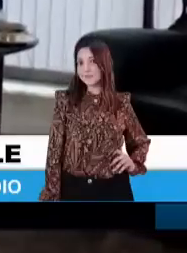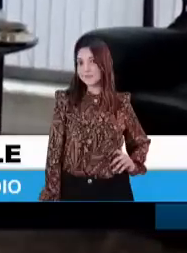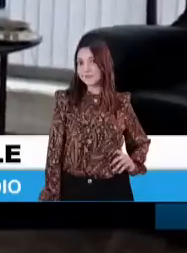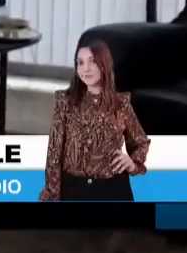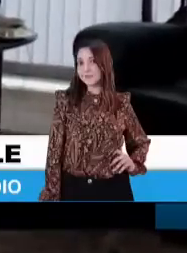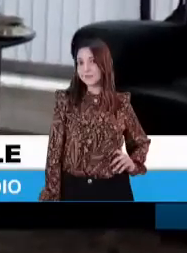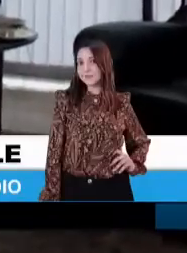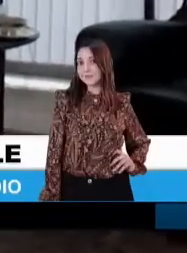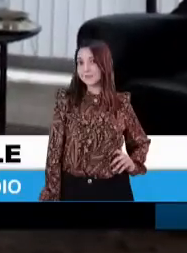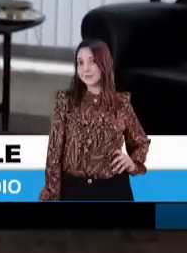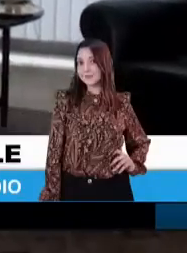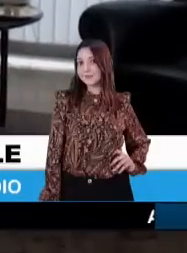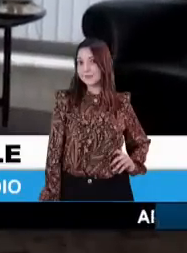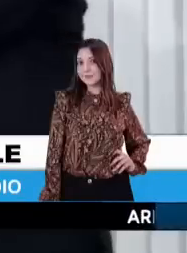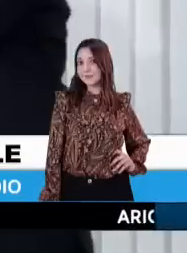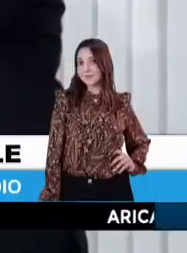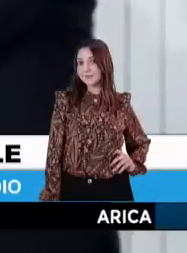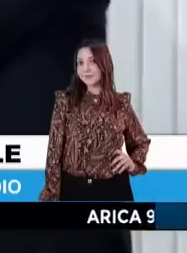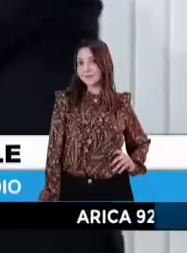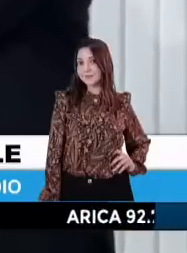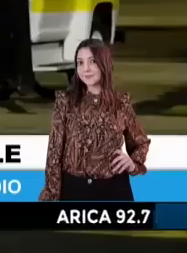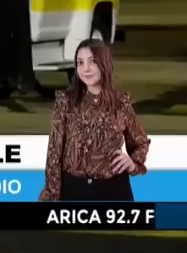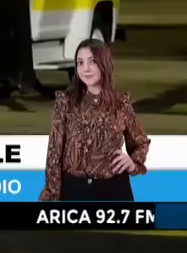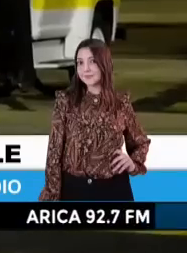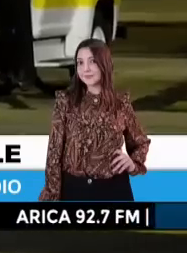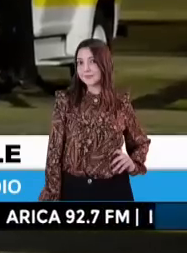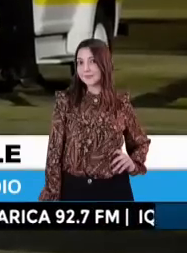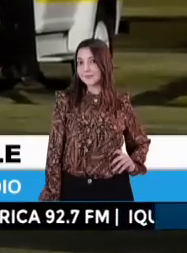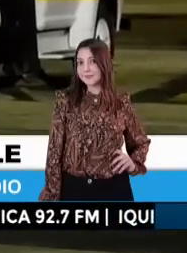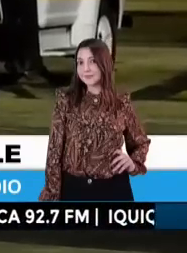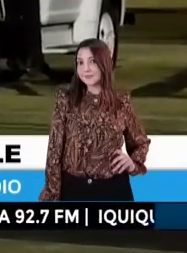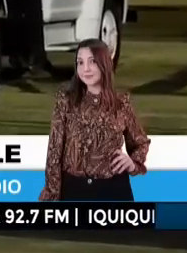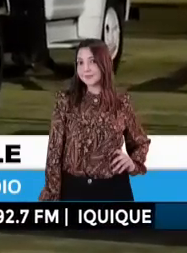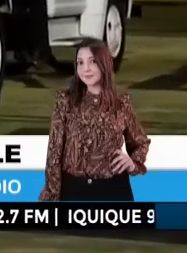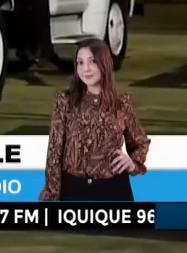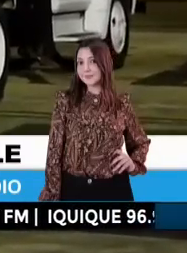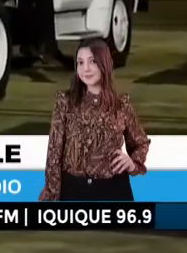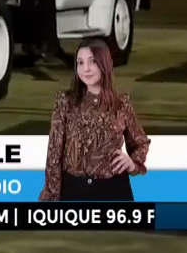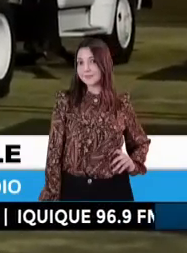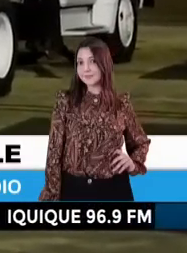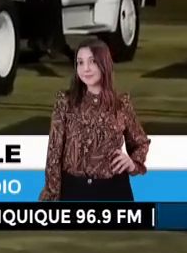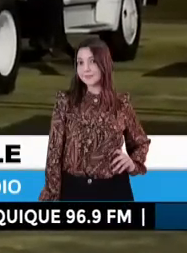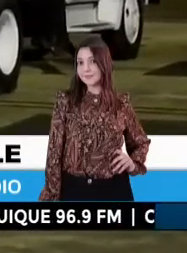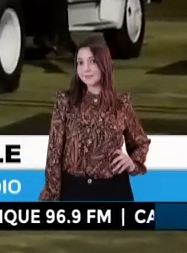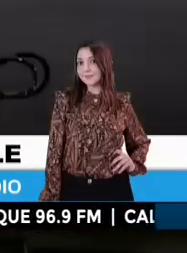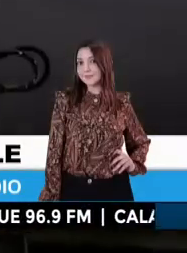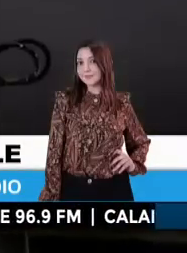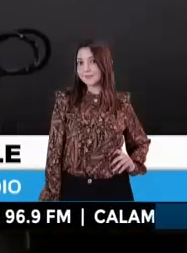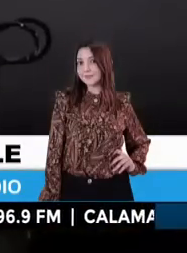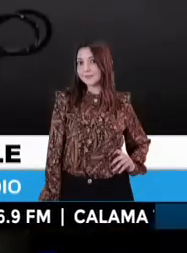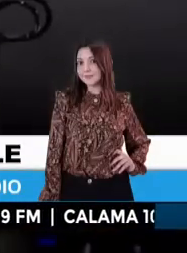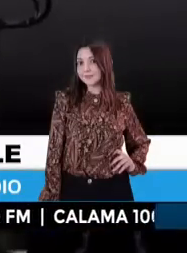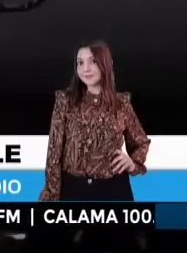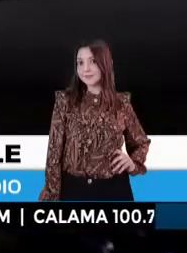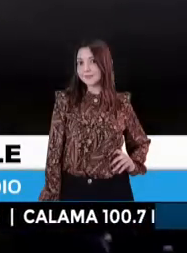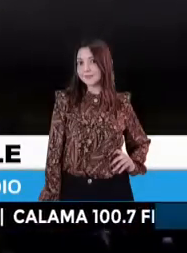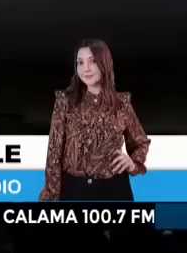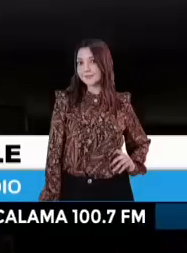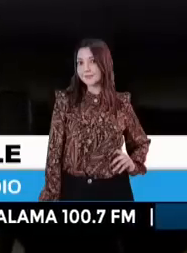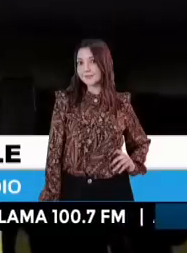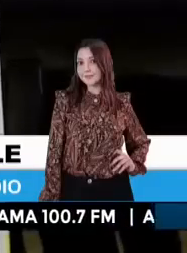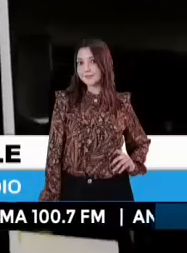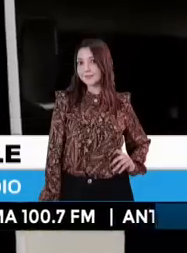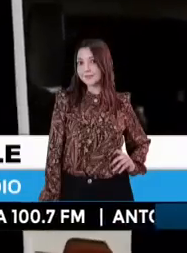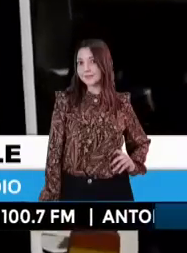habla de temas de derechos humanos, el presidente Maduro tiene que diferenciar qué es político desde lo diplomático. Todo